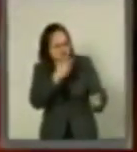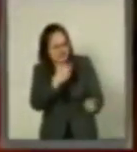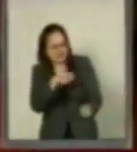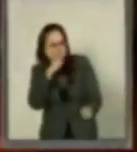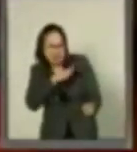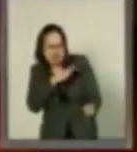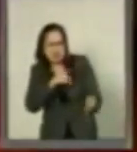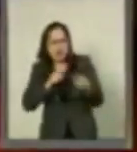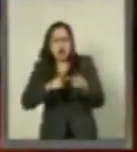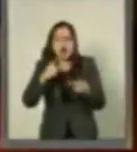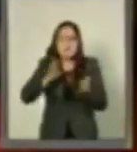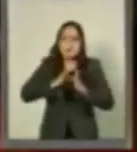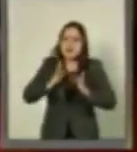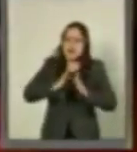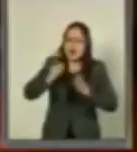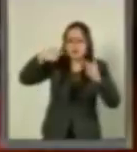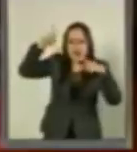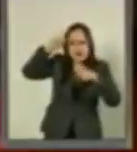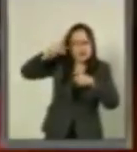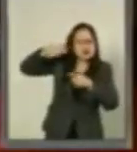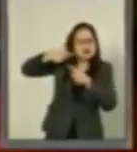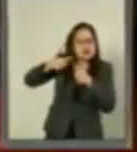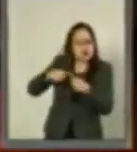de los militares o de los marinos?